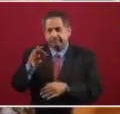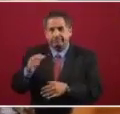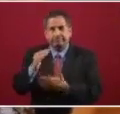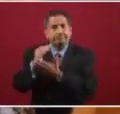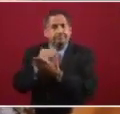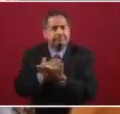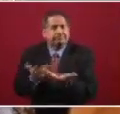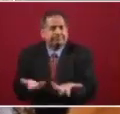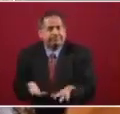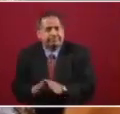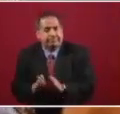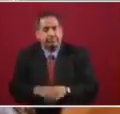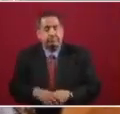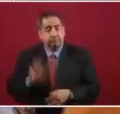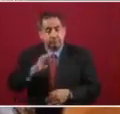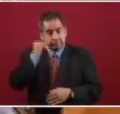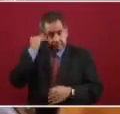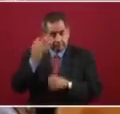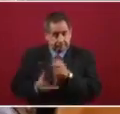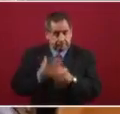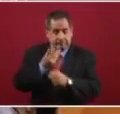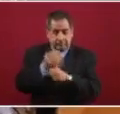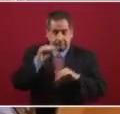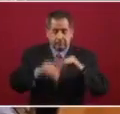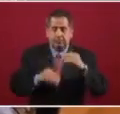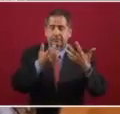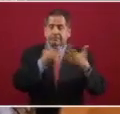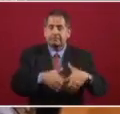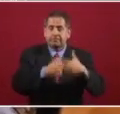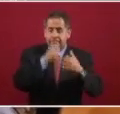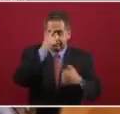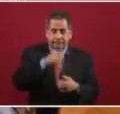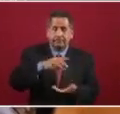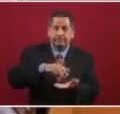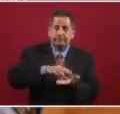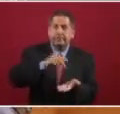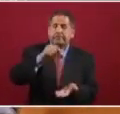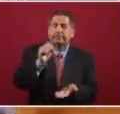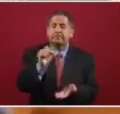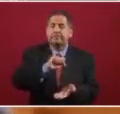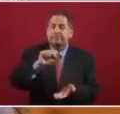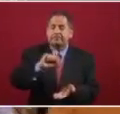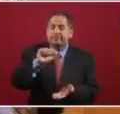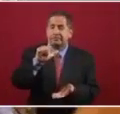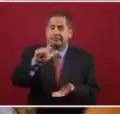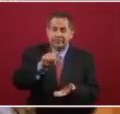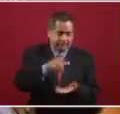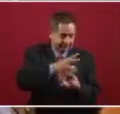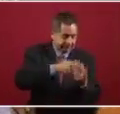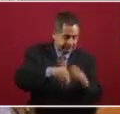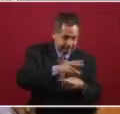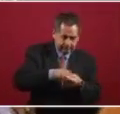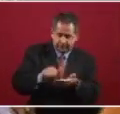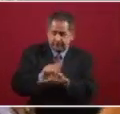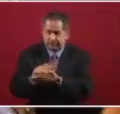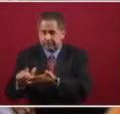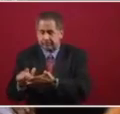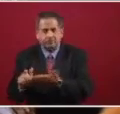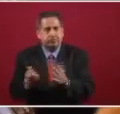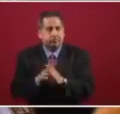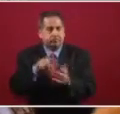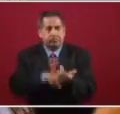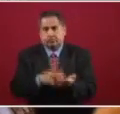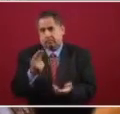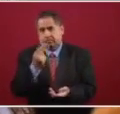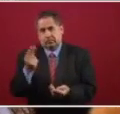se ha pensado en construir una desaladora que requeriría también una gran cantidad de energía eléctrica. No sé, esa